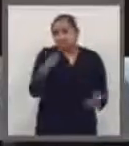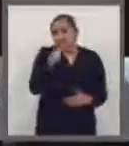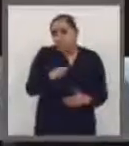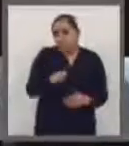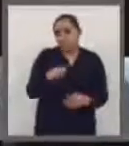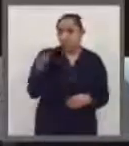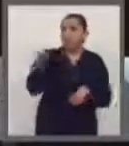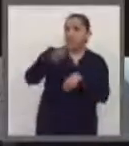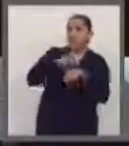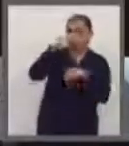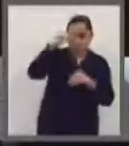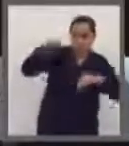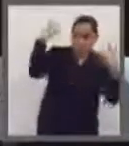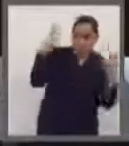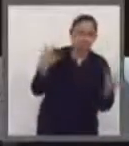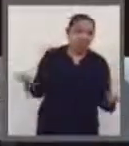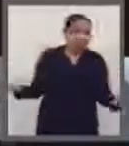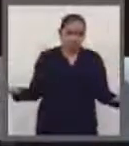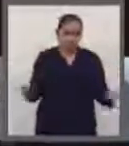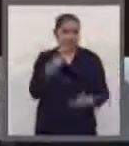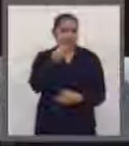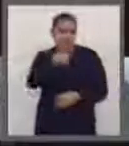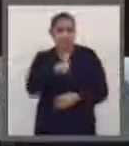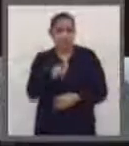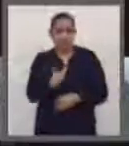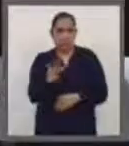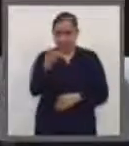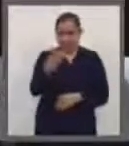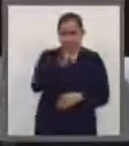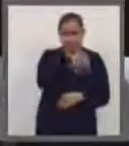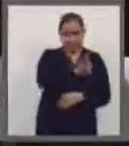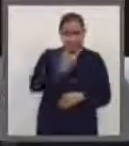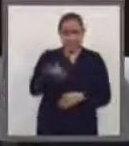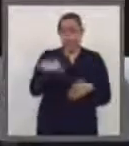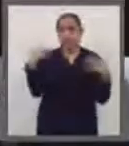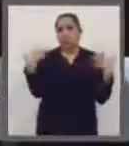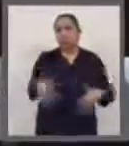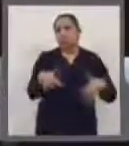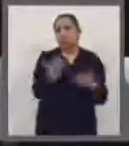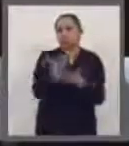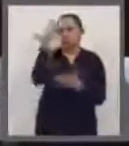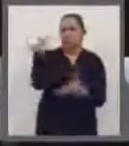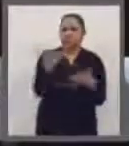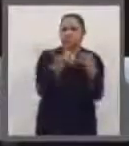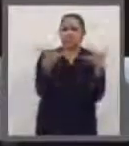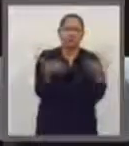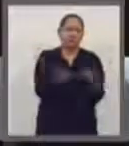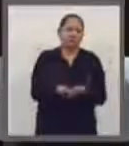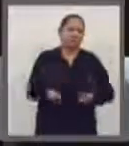y conmemoremos la fecha histórica del general lázaro cárdenas